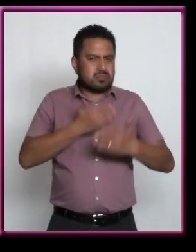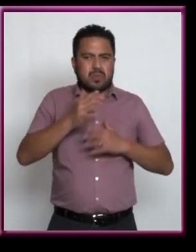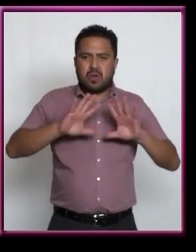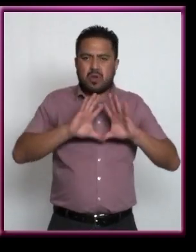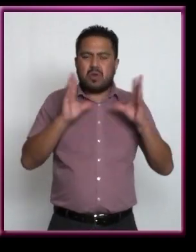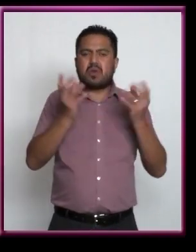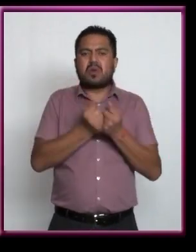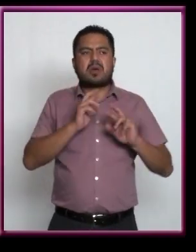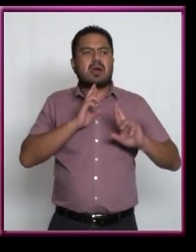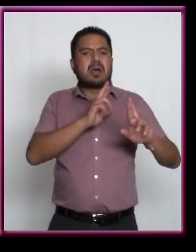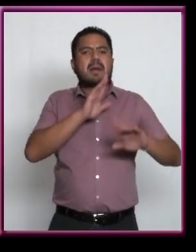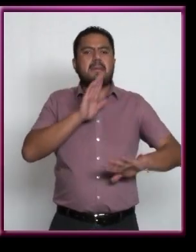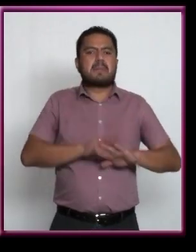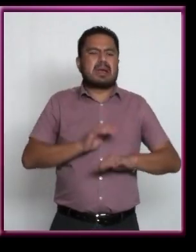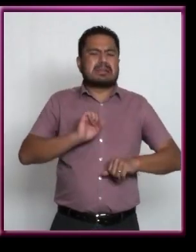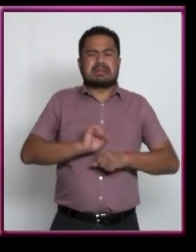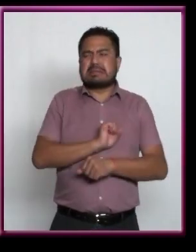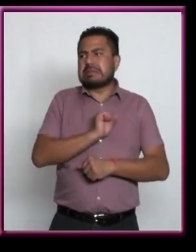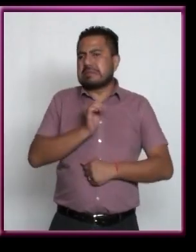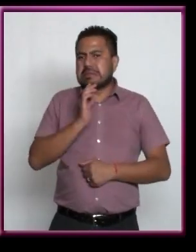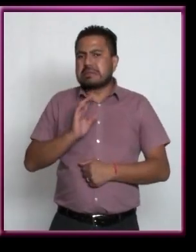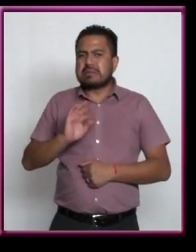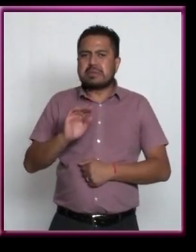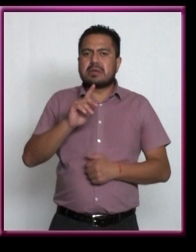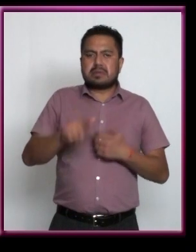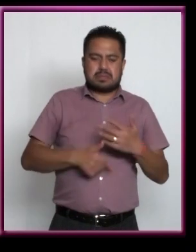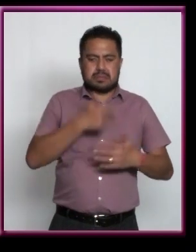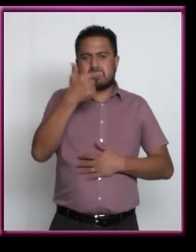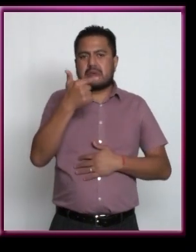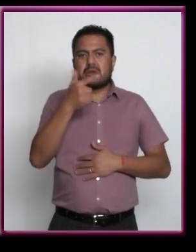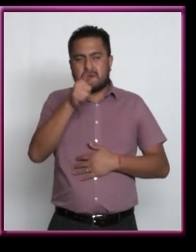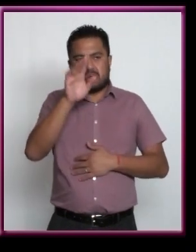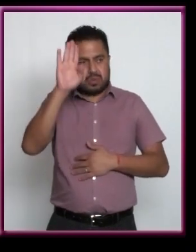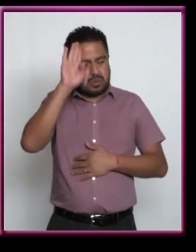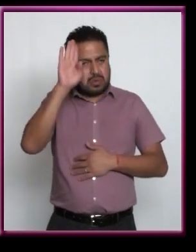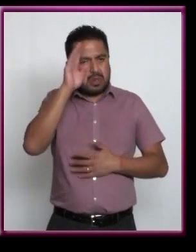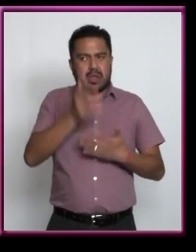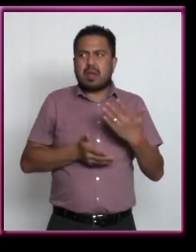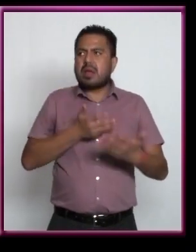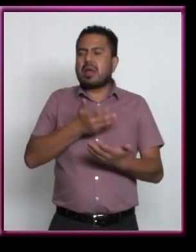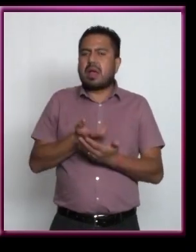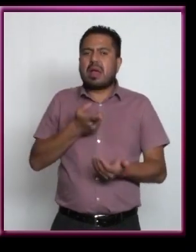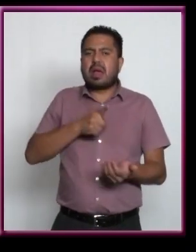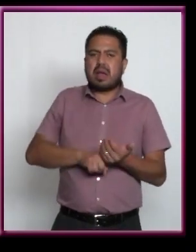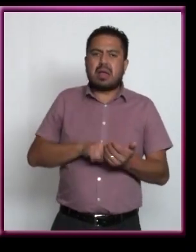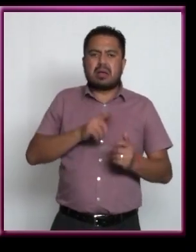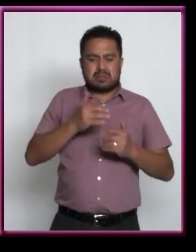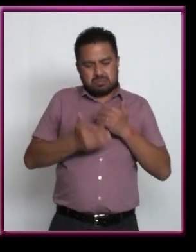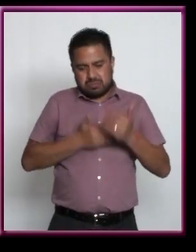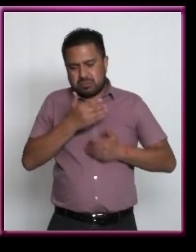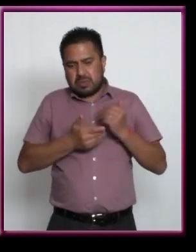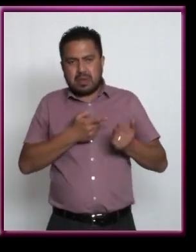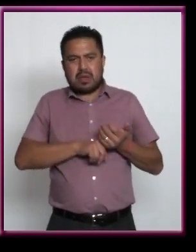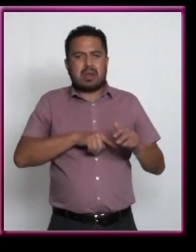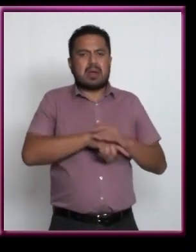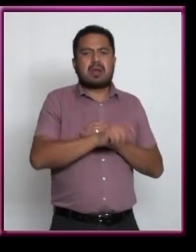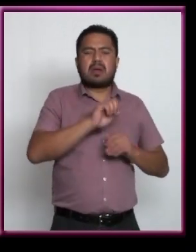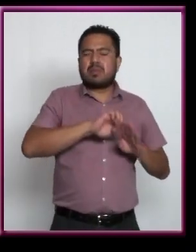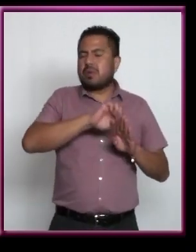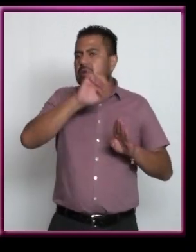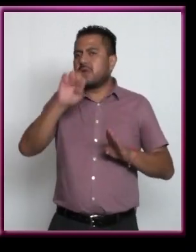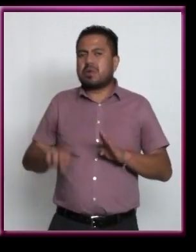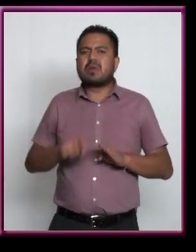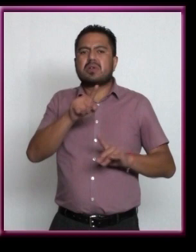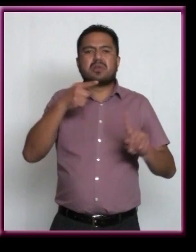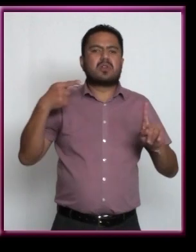y todo te resultará más sencillo. 7. Considera descansos dentro del tiempo de estudio. Ejemplo,